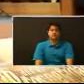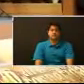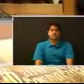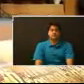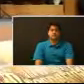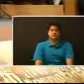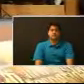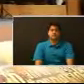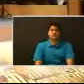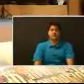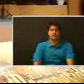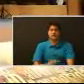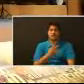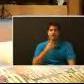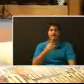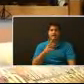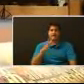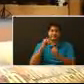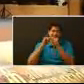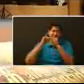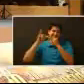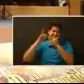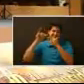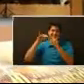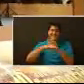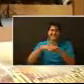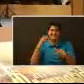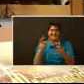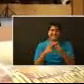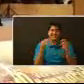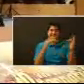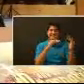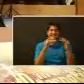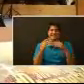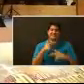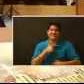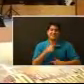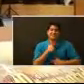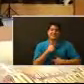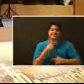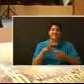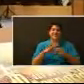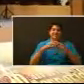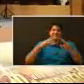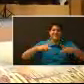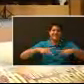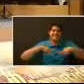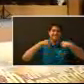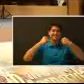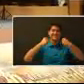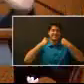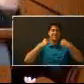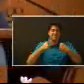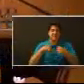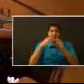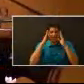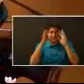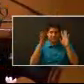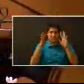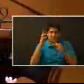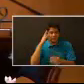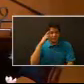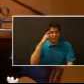Dice que Josué salió con su ejército de valientes. Me llamó la atención y me recordó, todavía no llegó a